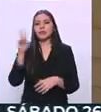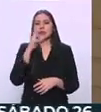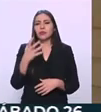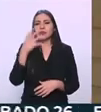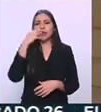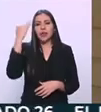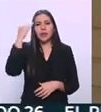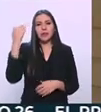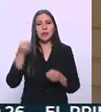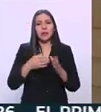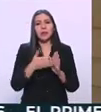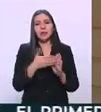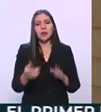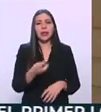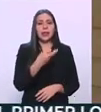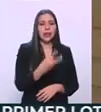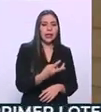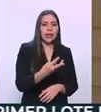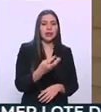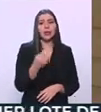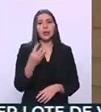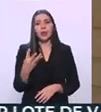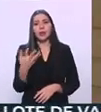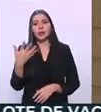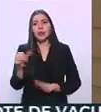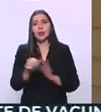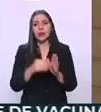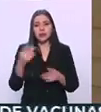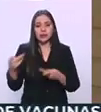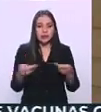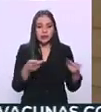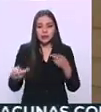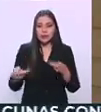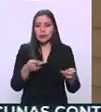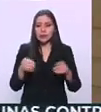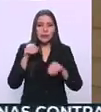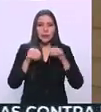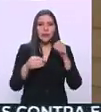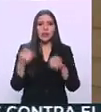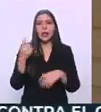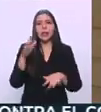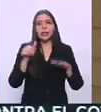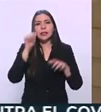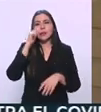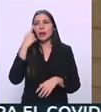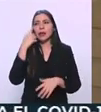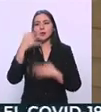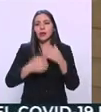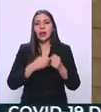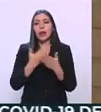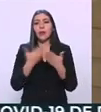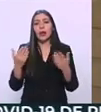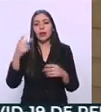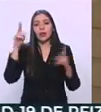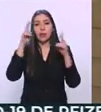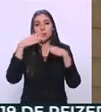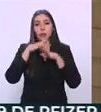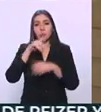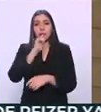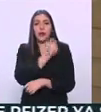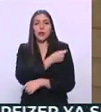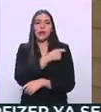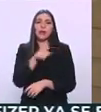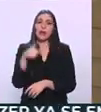3, 4, 5 meses hacer lo que generalmente lleva 5 años. El caso de las vacunas es mucho más complicado, porque teníamos